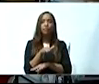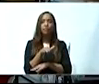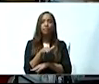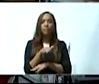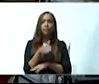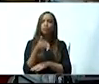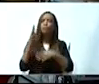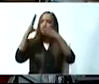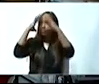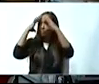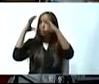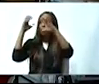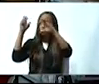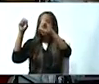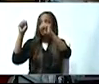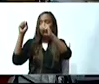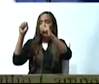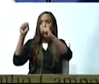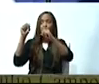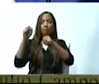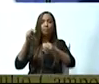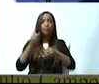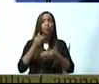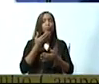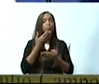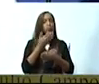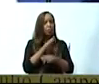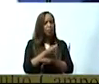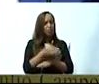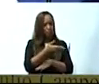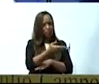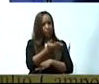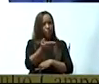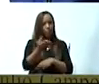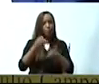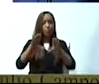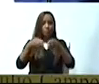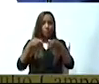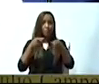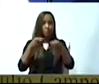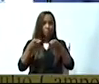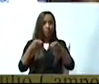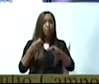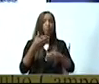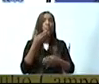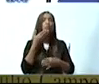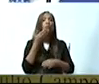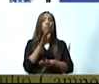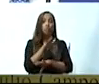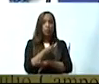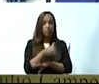vicepresidenta y integrantes, secretarios del bufete directivo, diputados y diputadas.